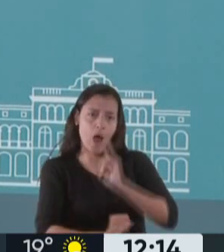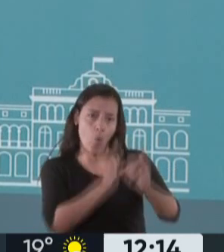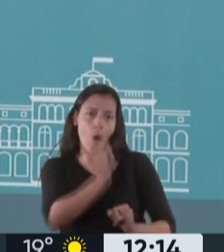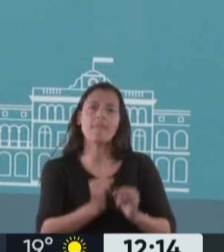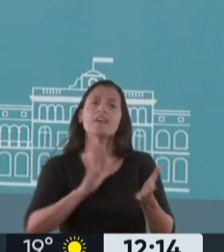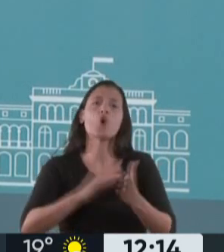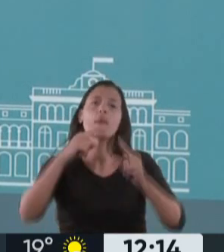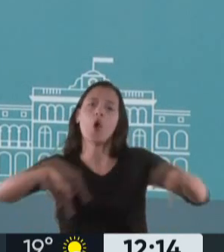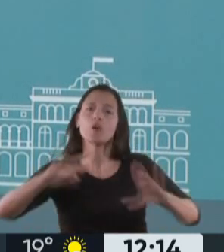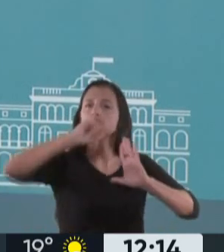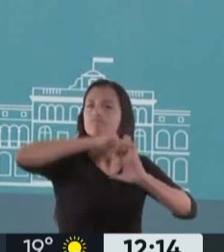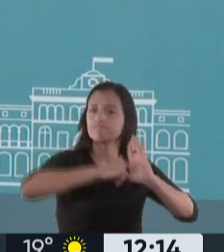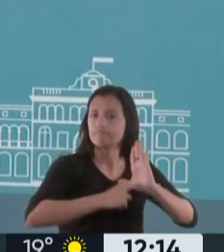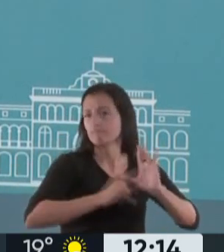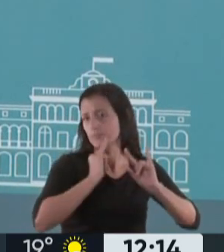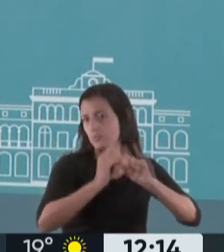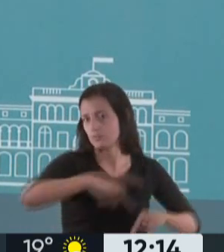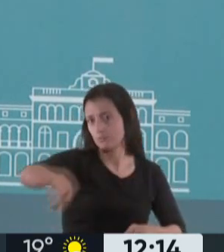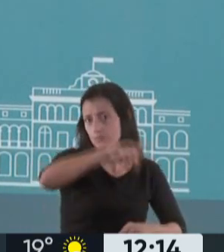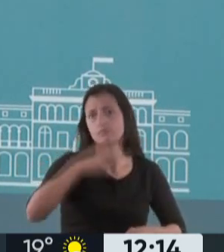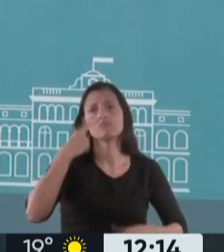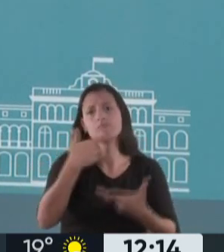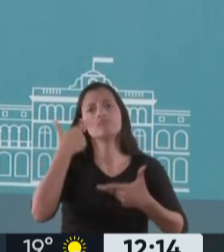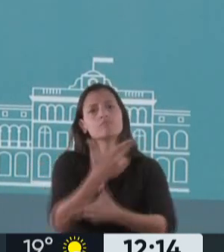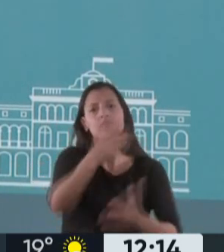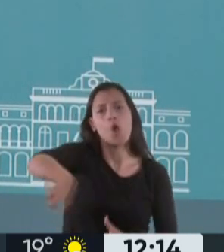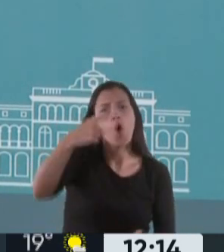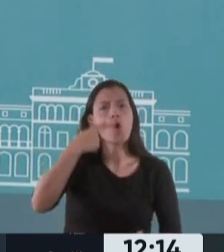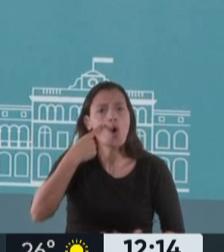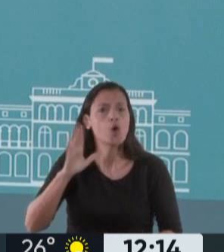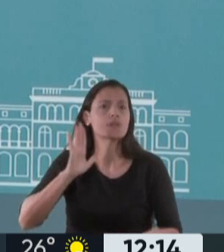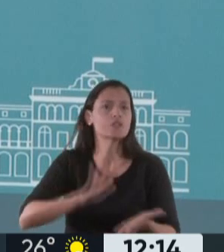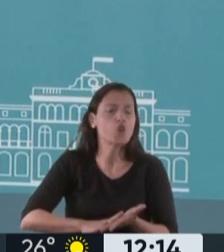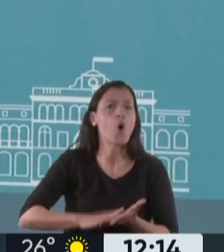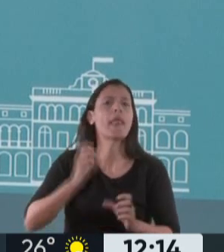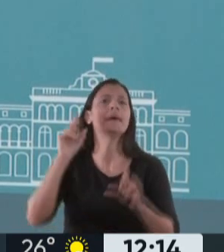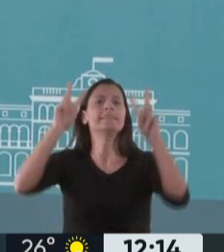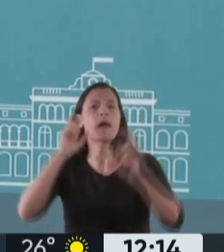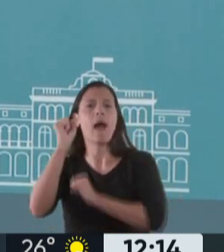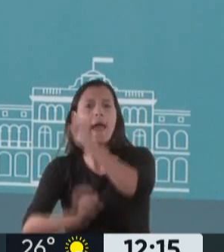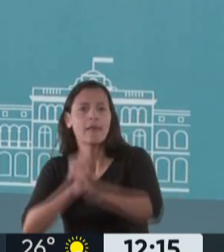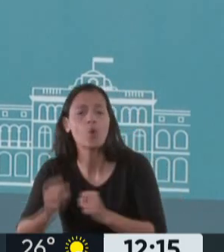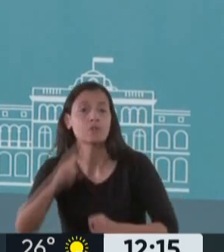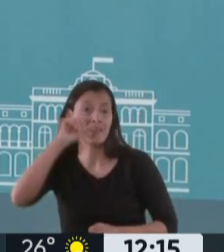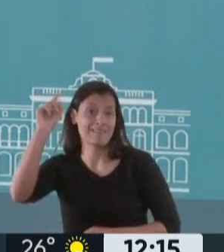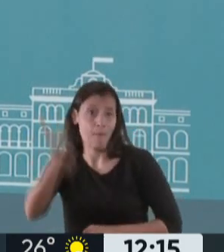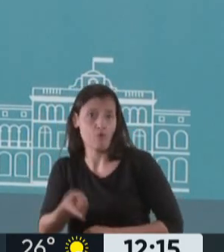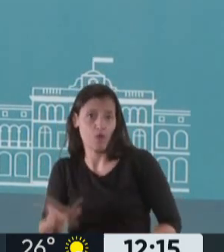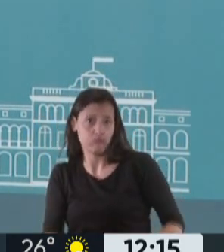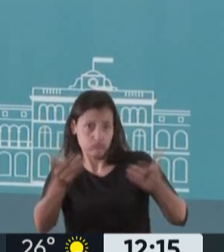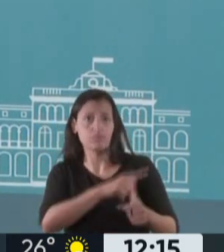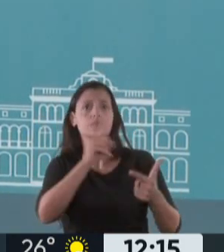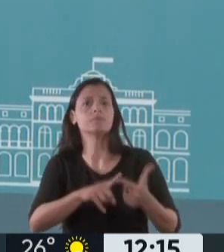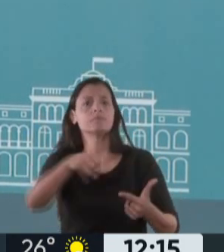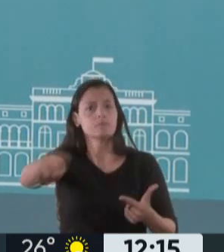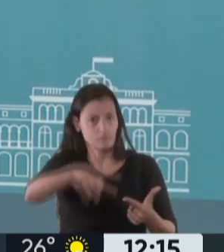datos, indicadores, bueno, que son de público conocimiento, la capacidad instalada de la industria en el orden del 70%,